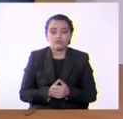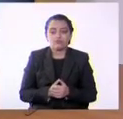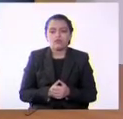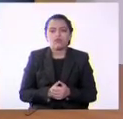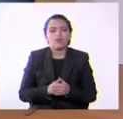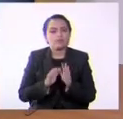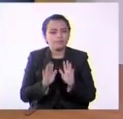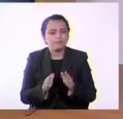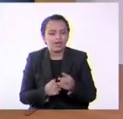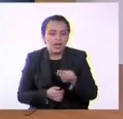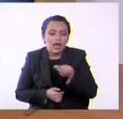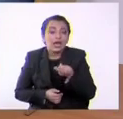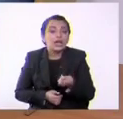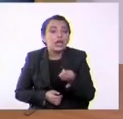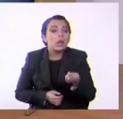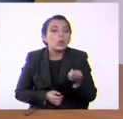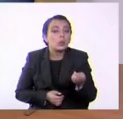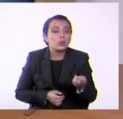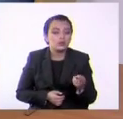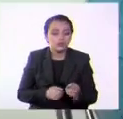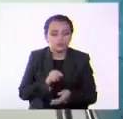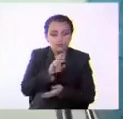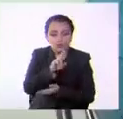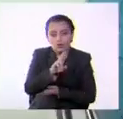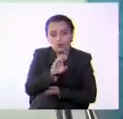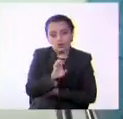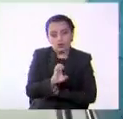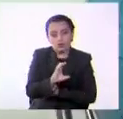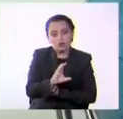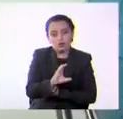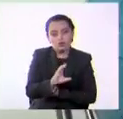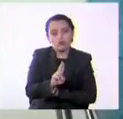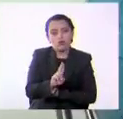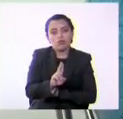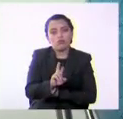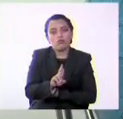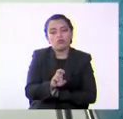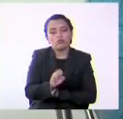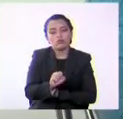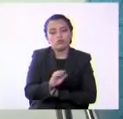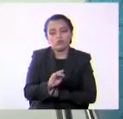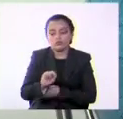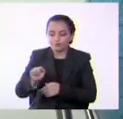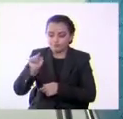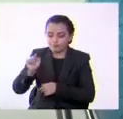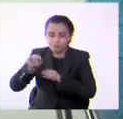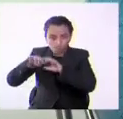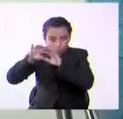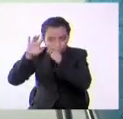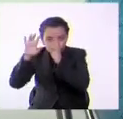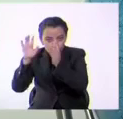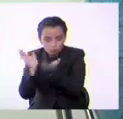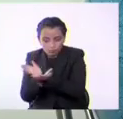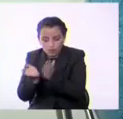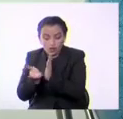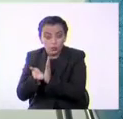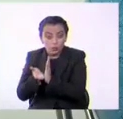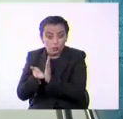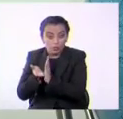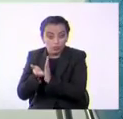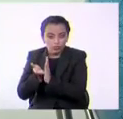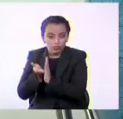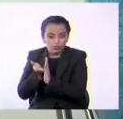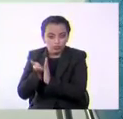Candy, podemos mencionar que a medida la globalización va avanzando, los recursos también se van repartiendo de